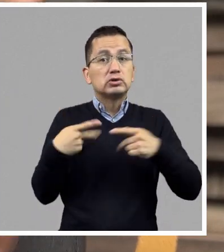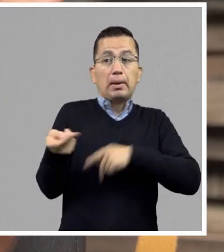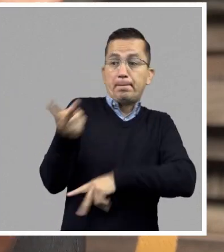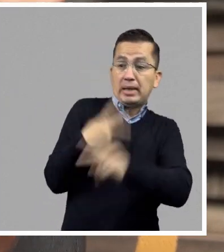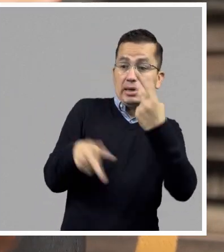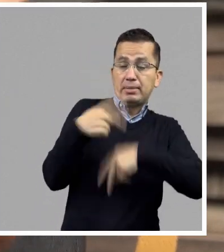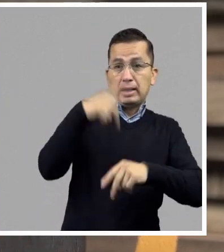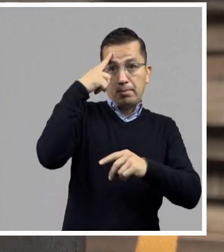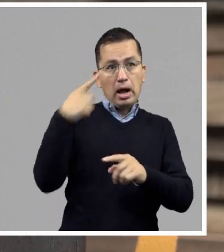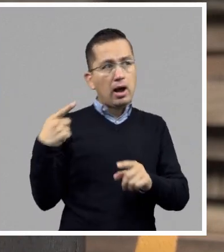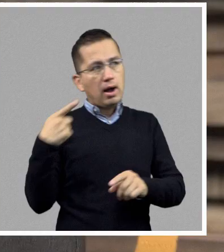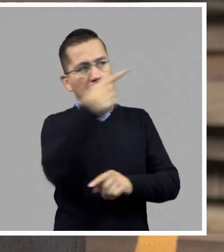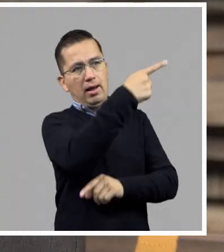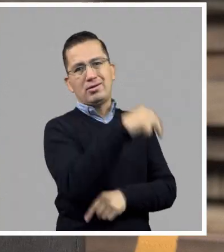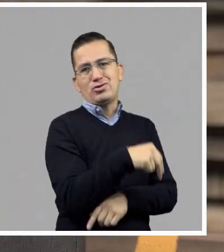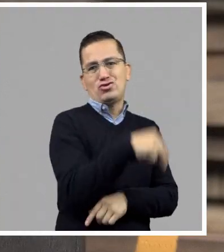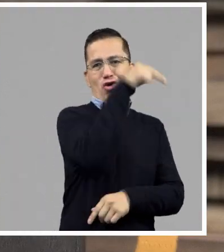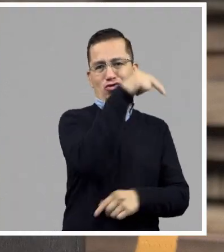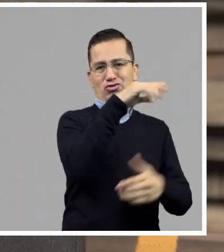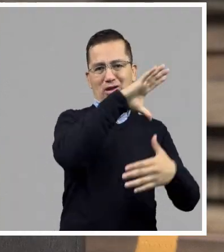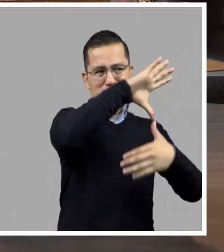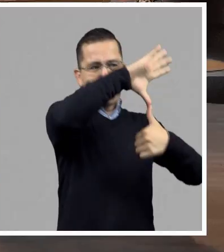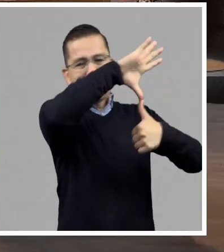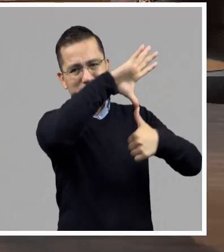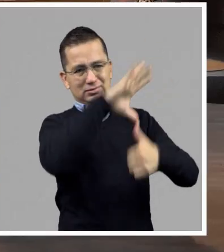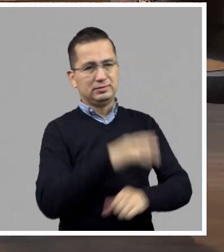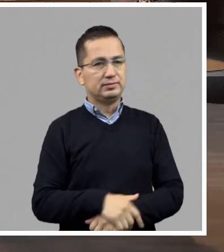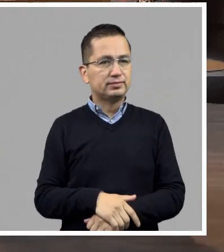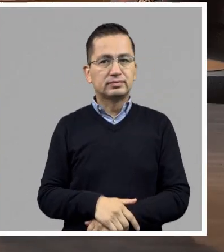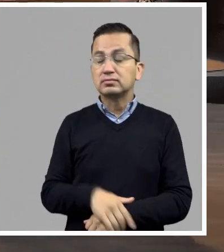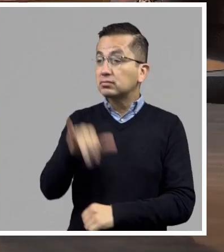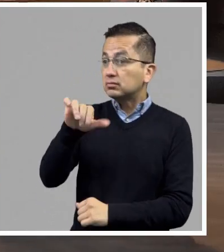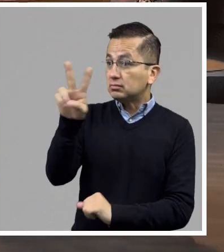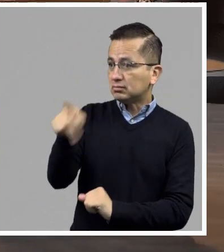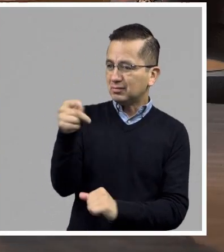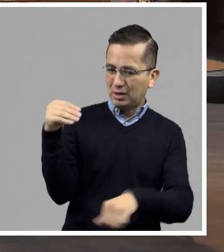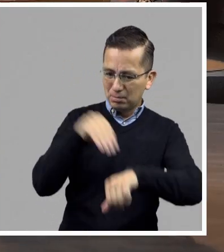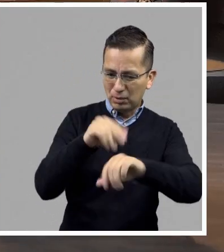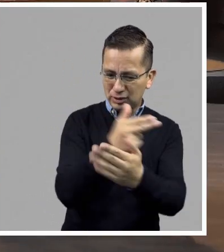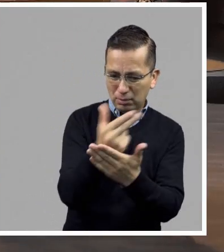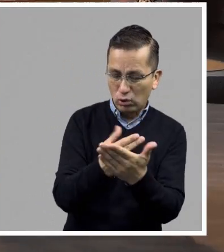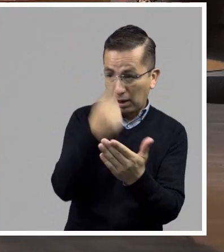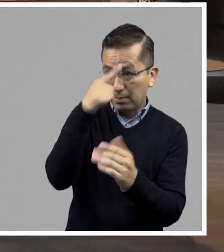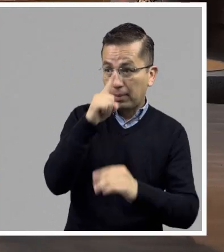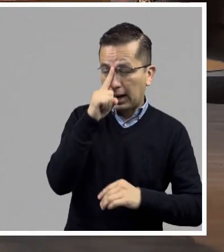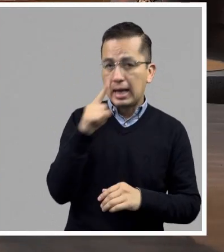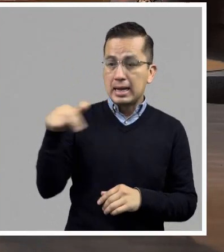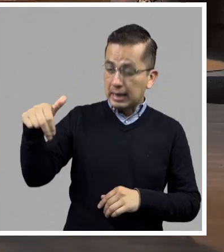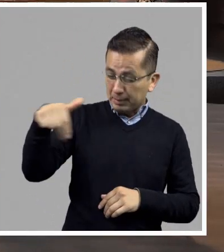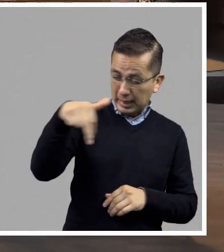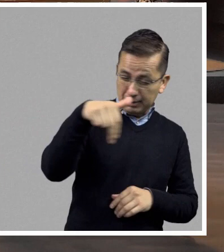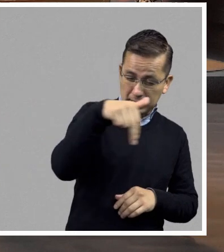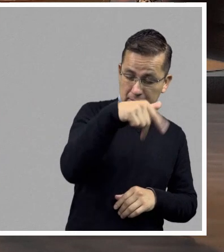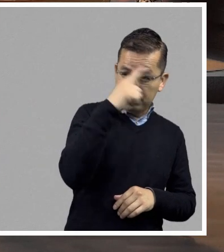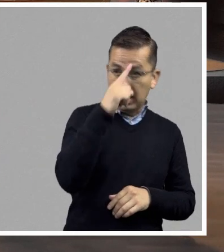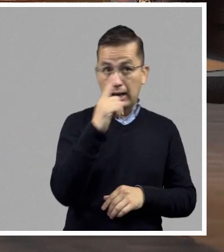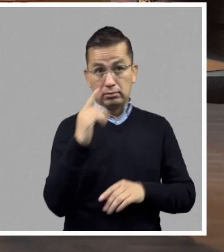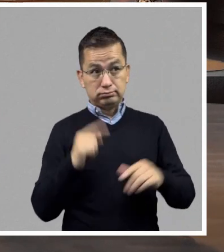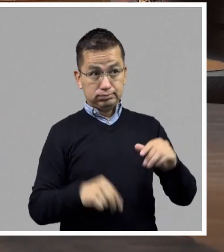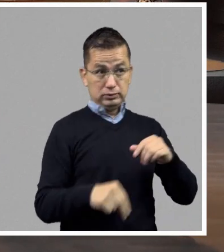todas hacia el norte De hecho sí cierto todos van caminando de perfil para arriba más o menos